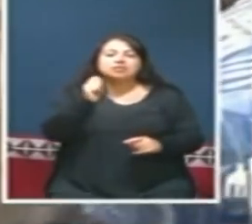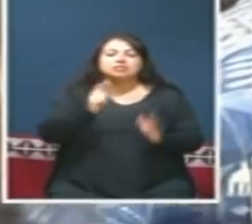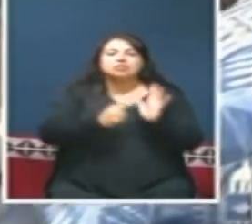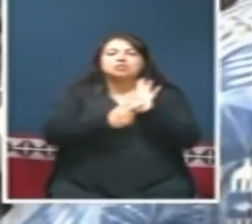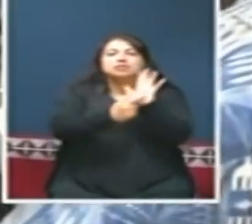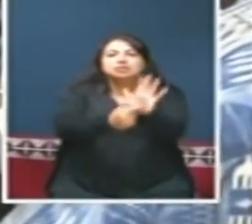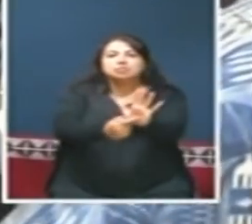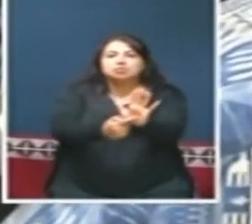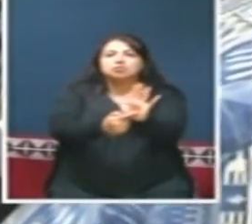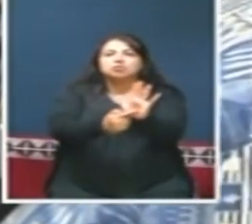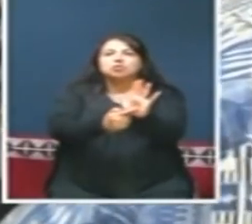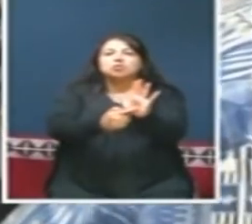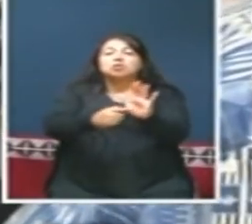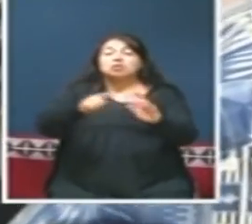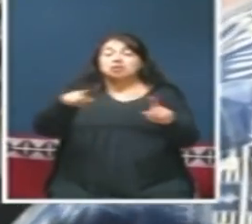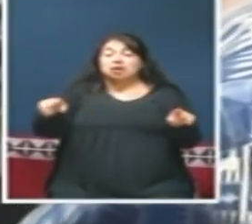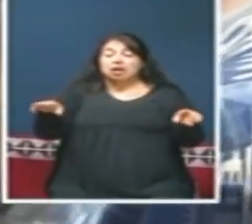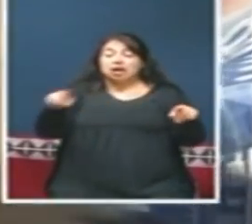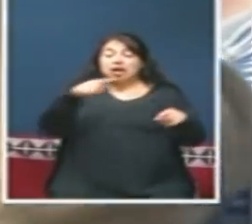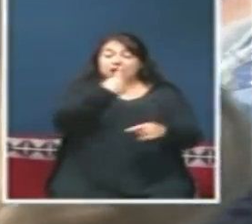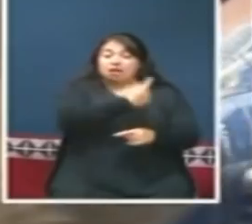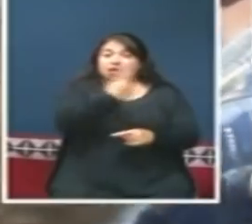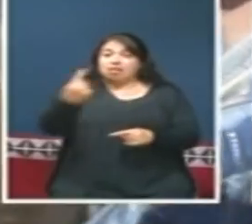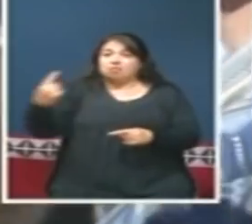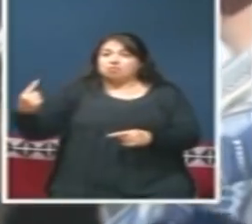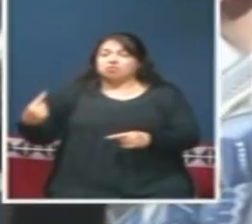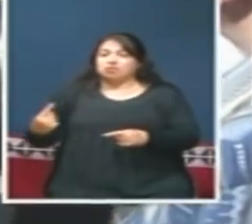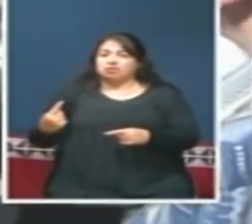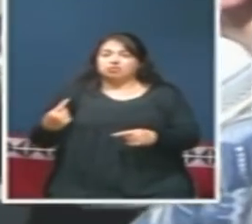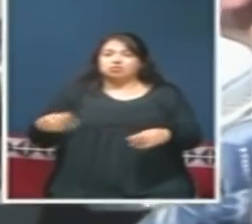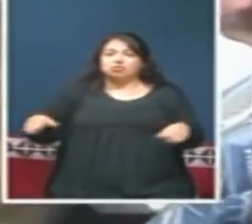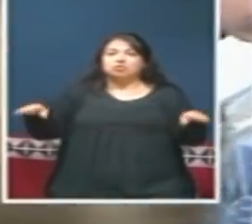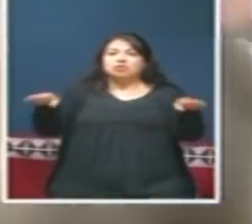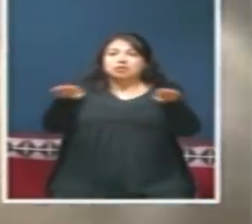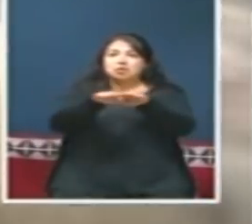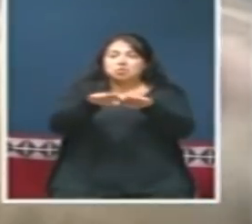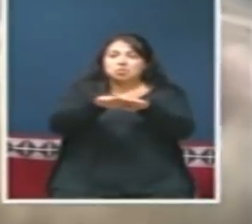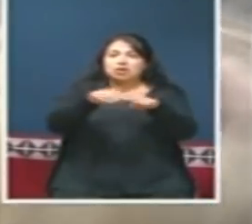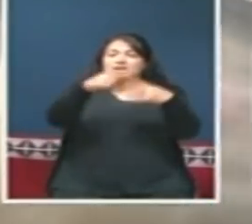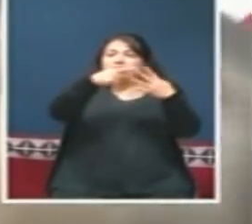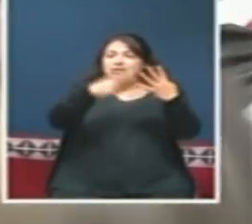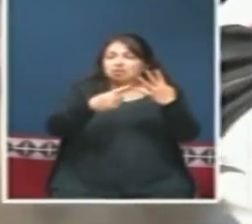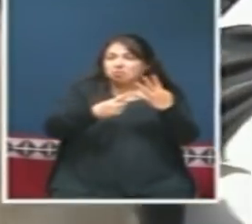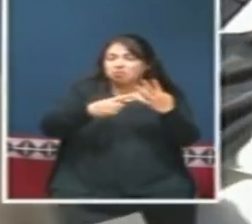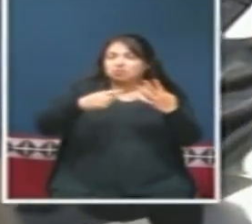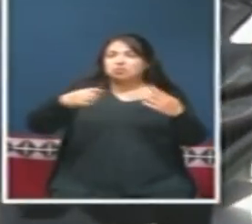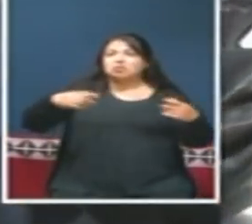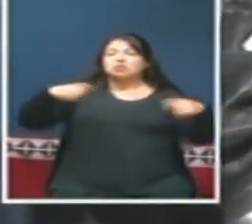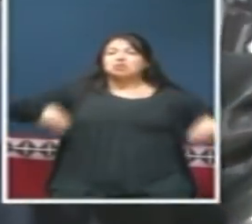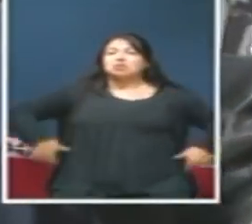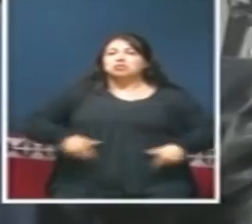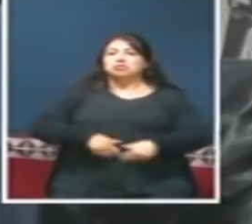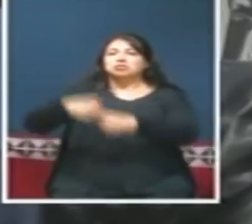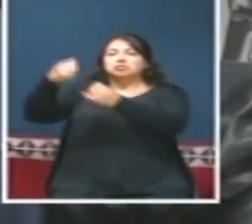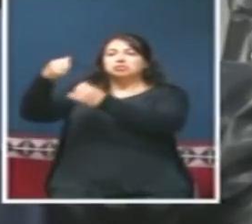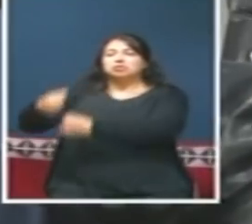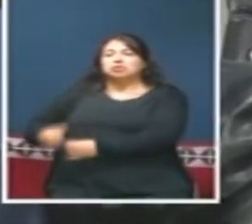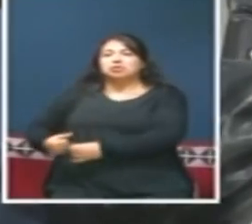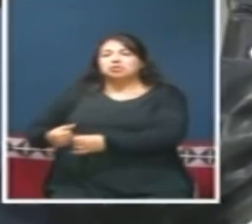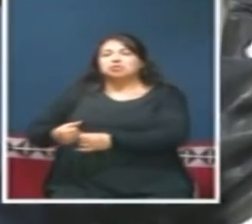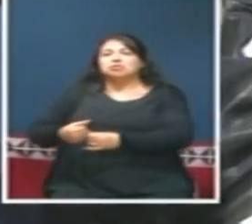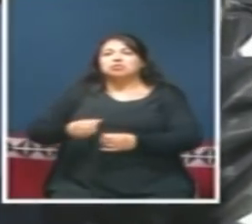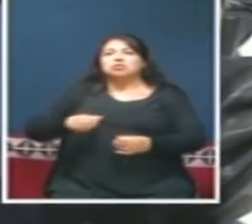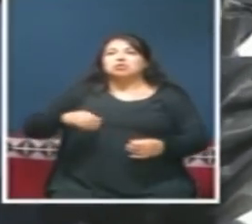estilo de Jesús en lo que Monseñor Angelelli decía. El pan en el horno florece, es